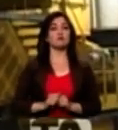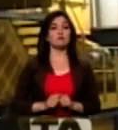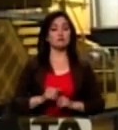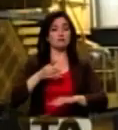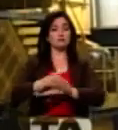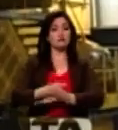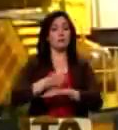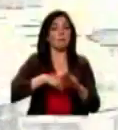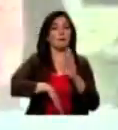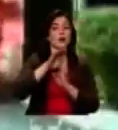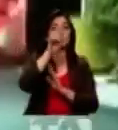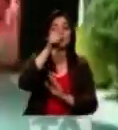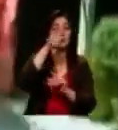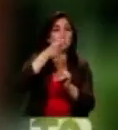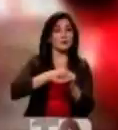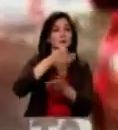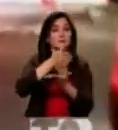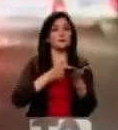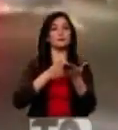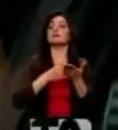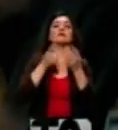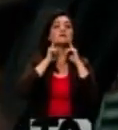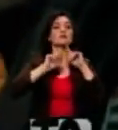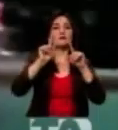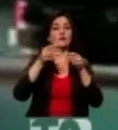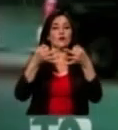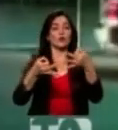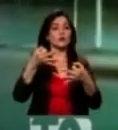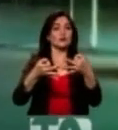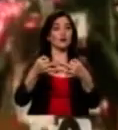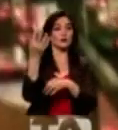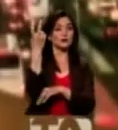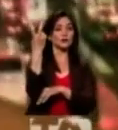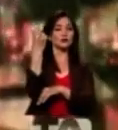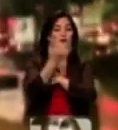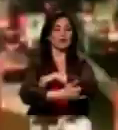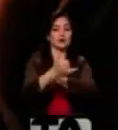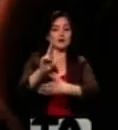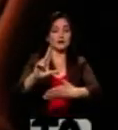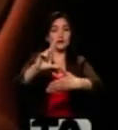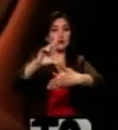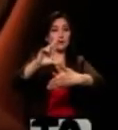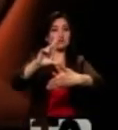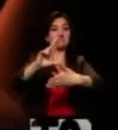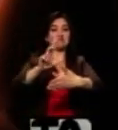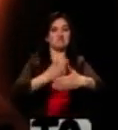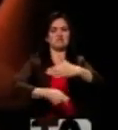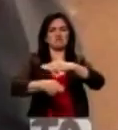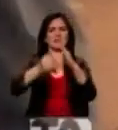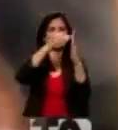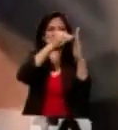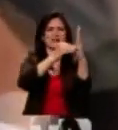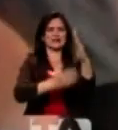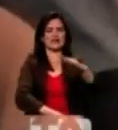produce después de más de un mes del anuncio del Departamento de Justicia de que 12 países latinoamericanos formaban parte de una lista que